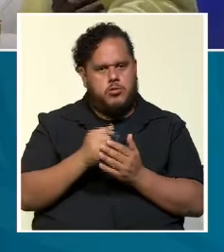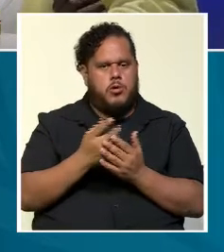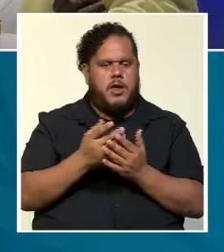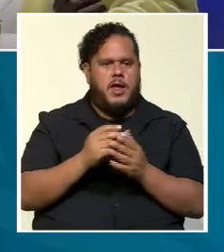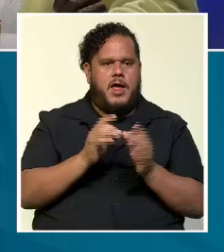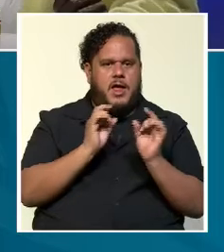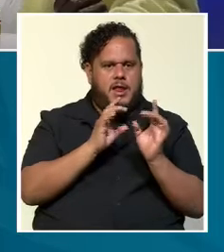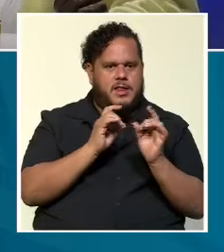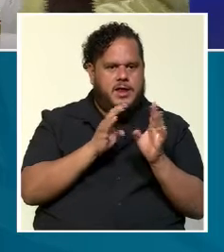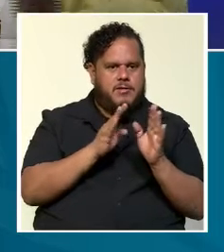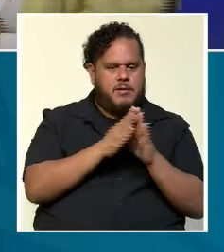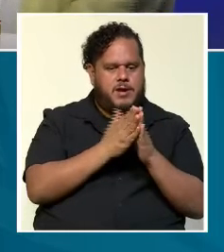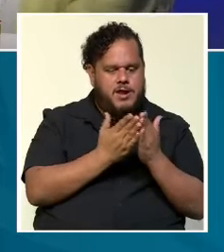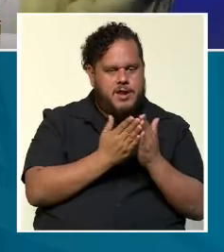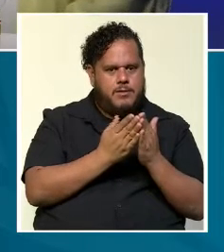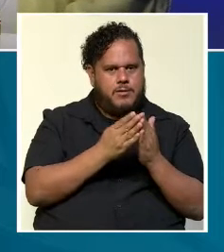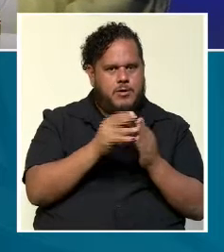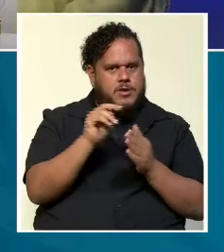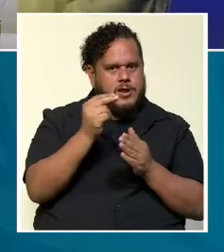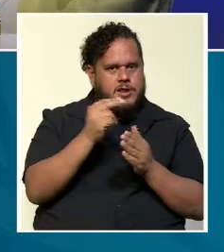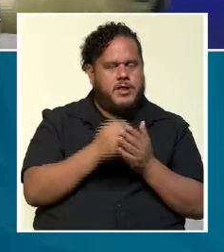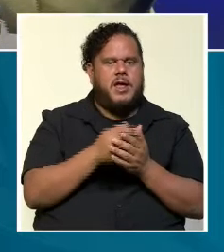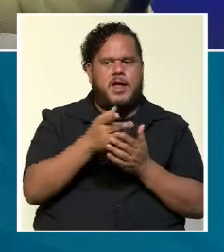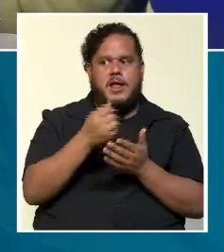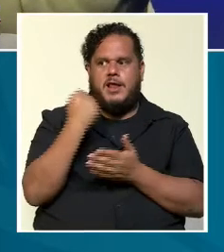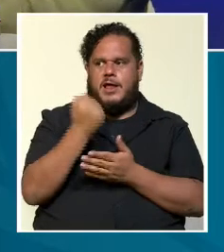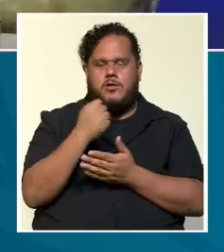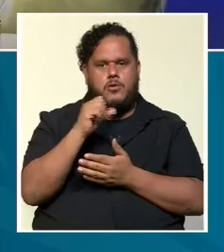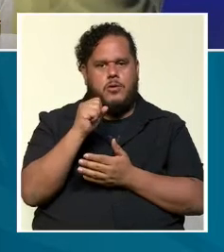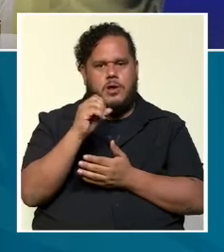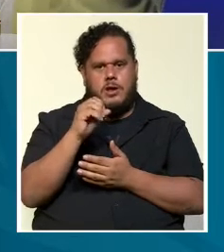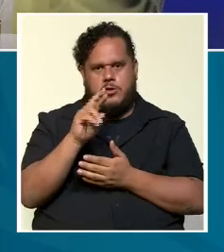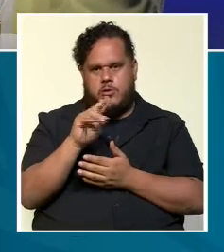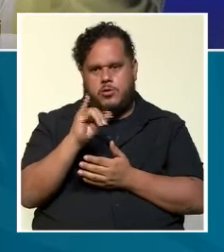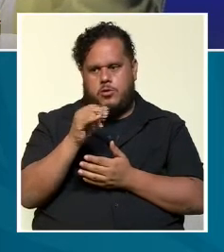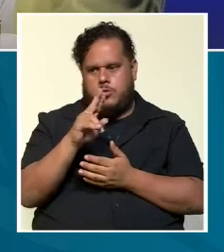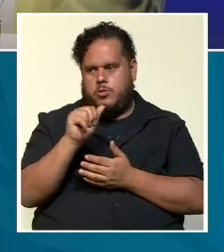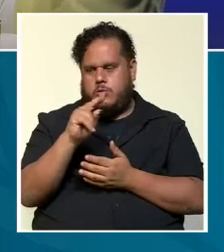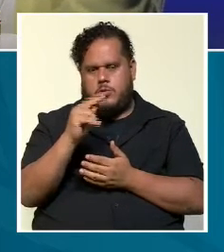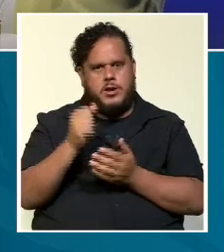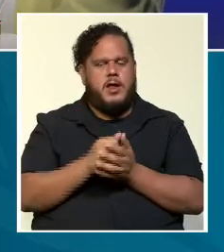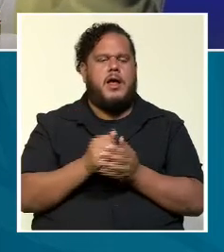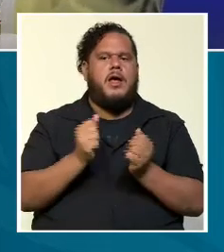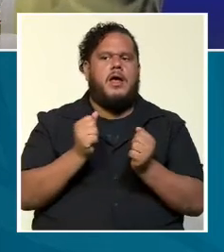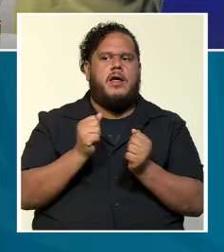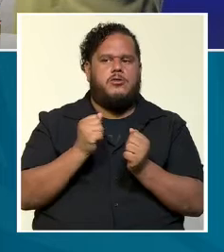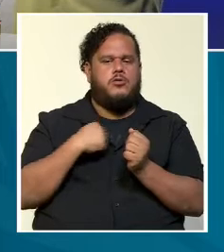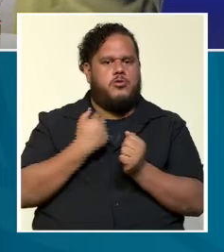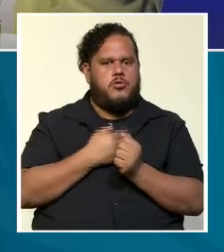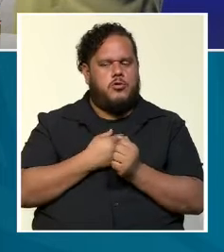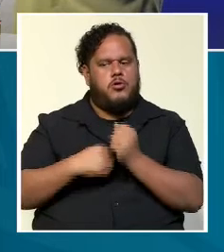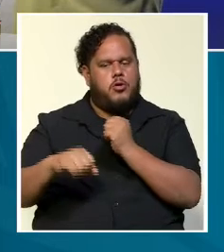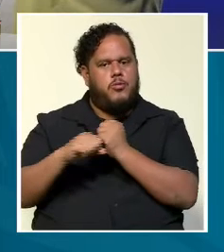libro de las nieves, con el que ganó el Sor Juana. Nosotros lo publicamos con Cassandra también. Entonces,